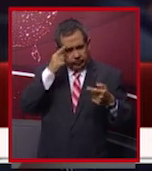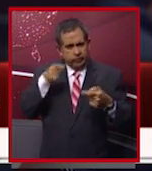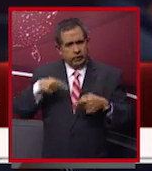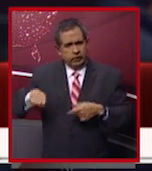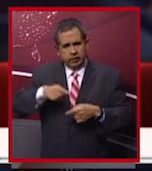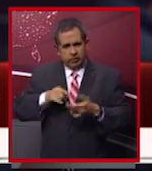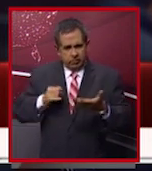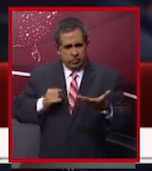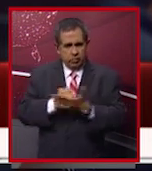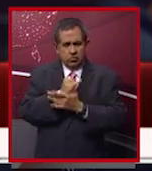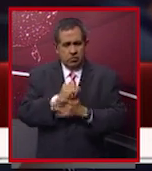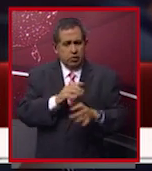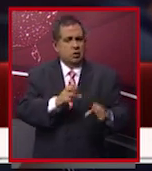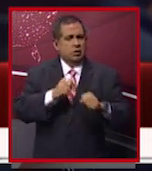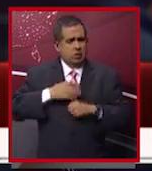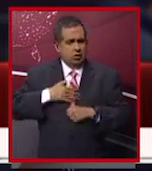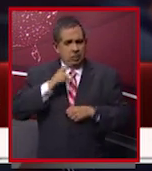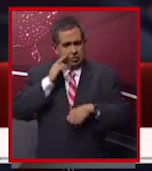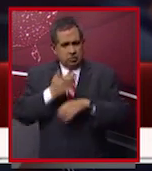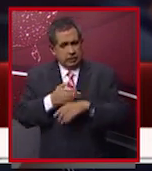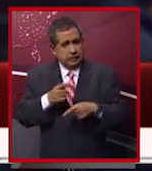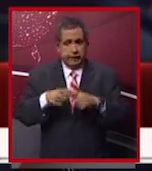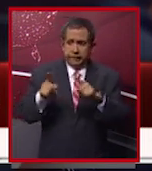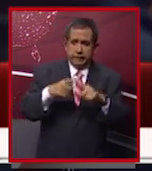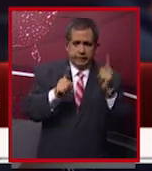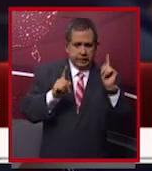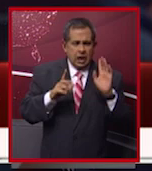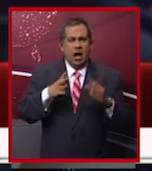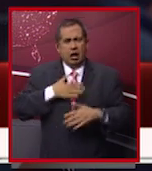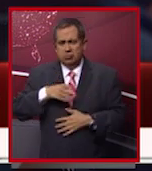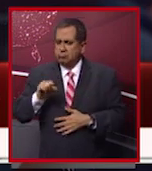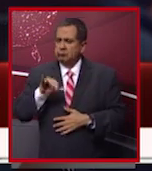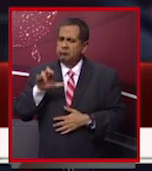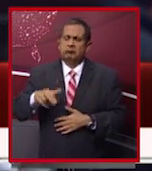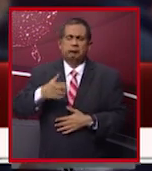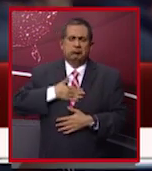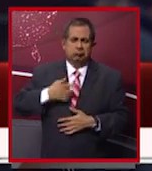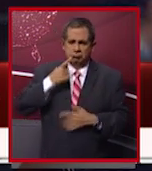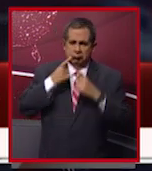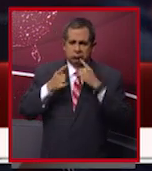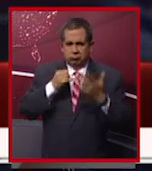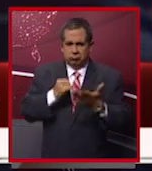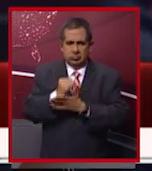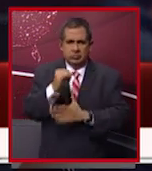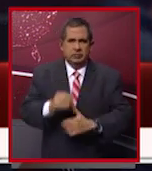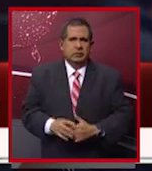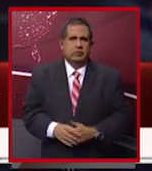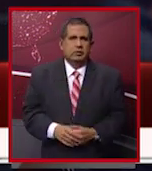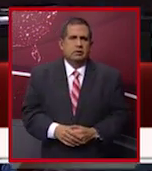tomar los temas cuando haya diferendos en esta materia.